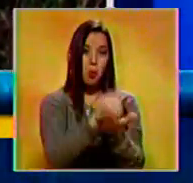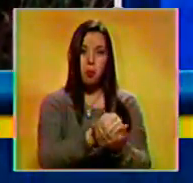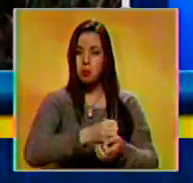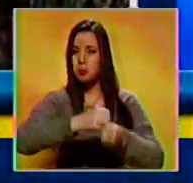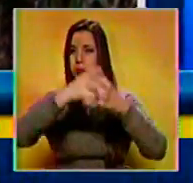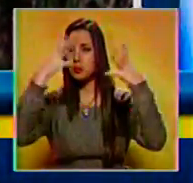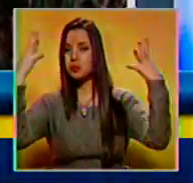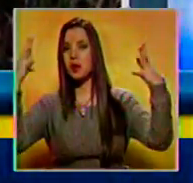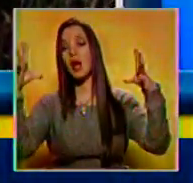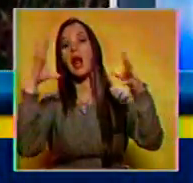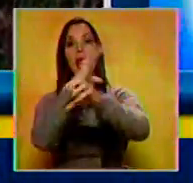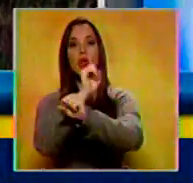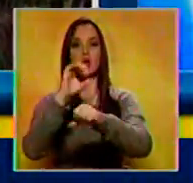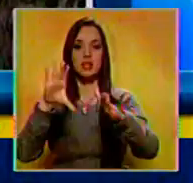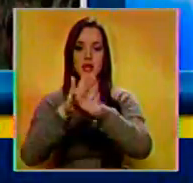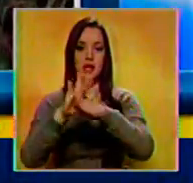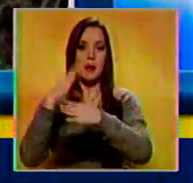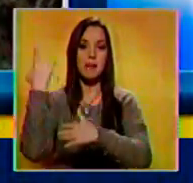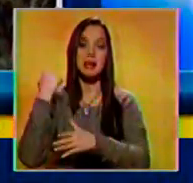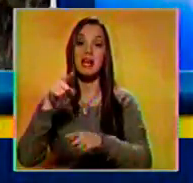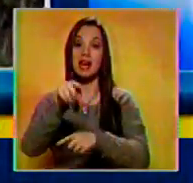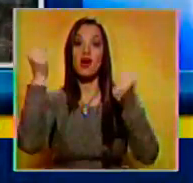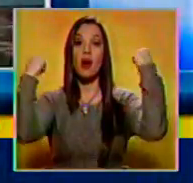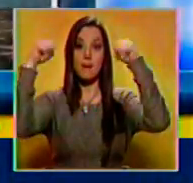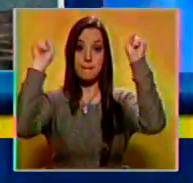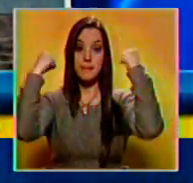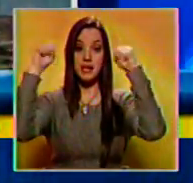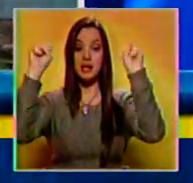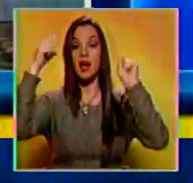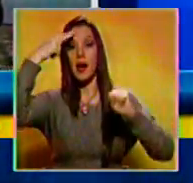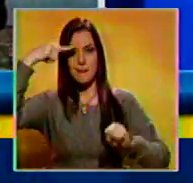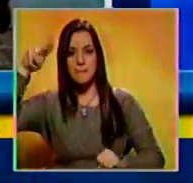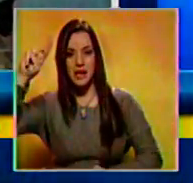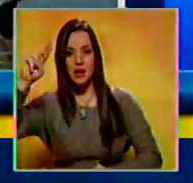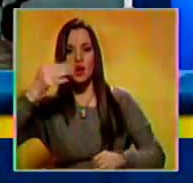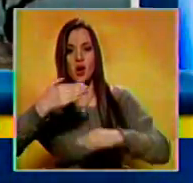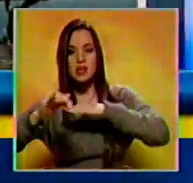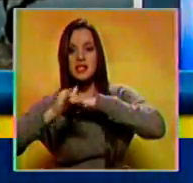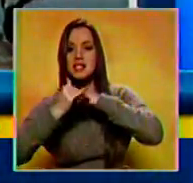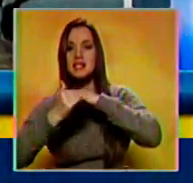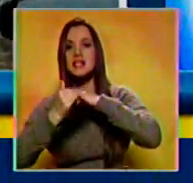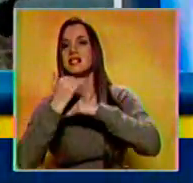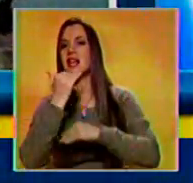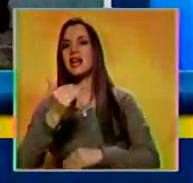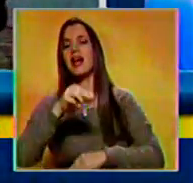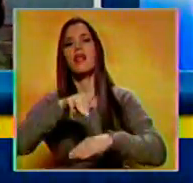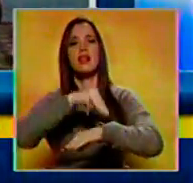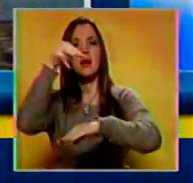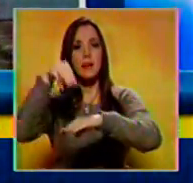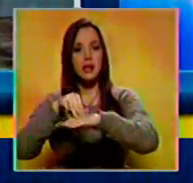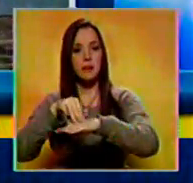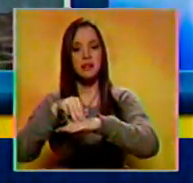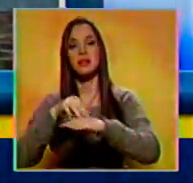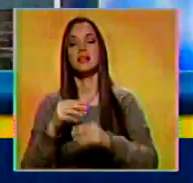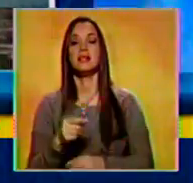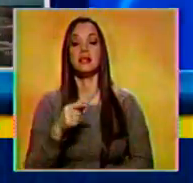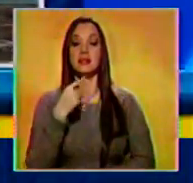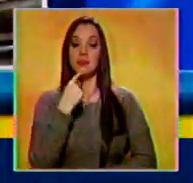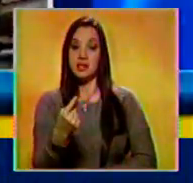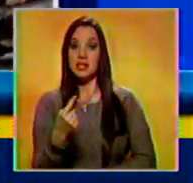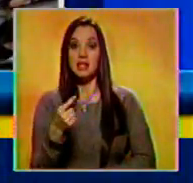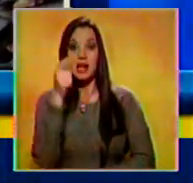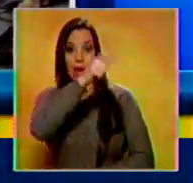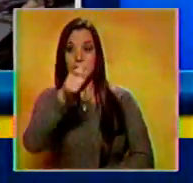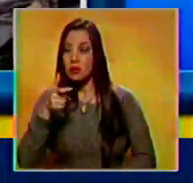produjo la noche de este martes durante un entrenamiento en el golfo de México cerca de las costas de Florida los cuerpos de Socorro que se encuentran en la